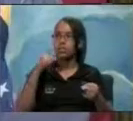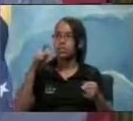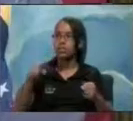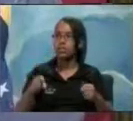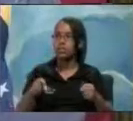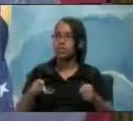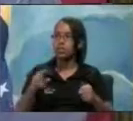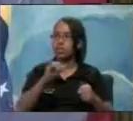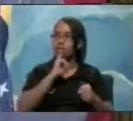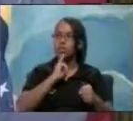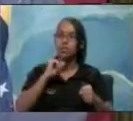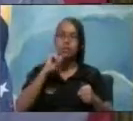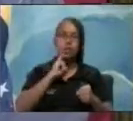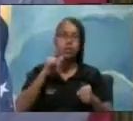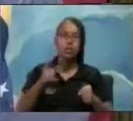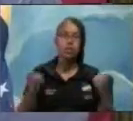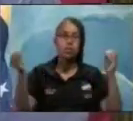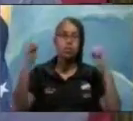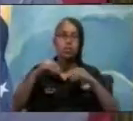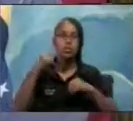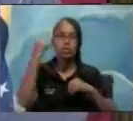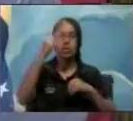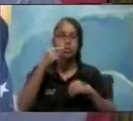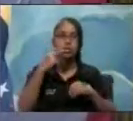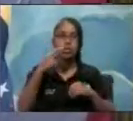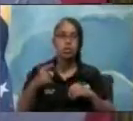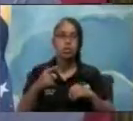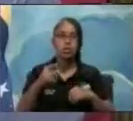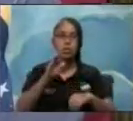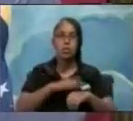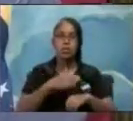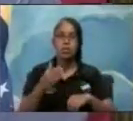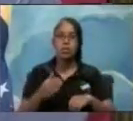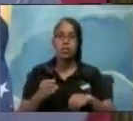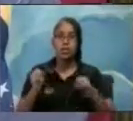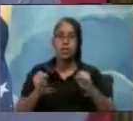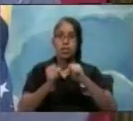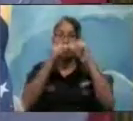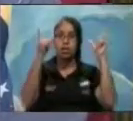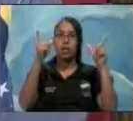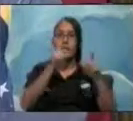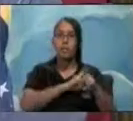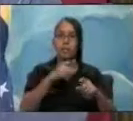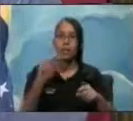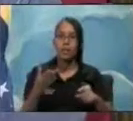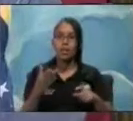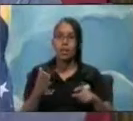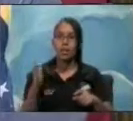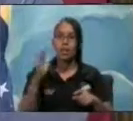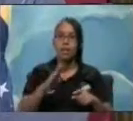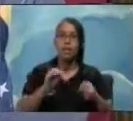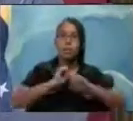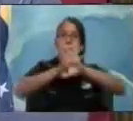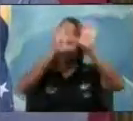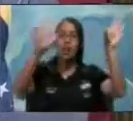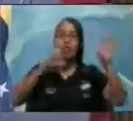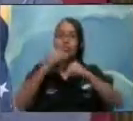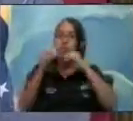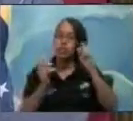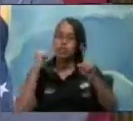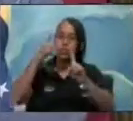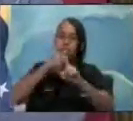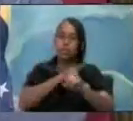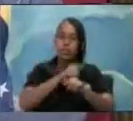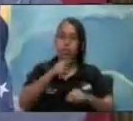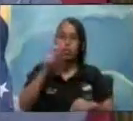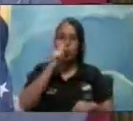los israelitas habían puesto los ojos en Pedro y en Juan, porque se asombraron de que tan milagro se había hecho a través de este hombre.